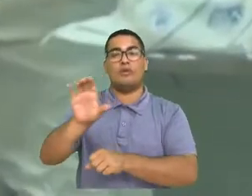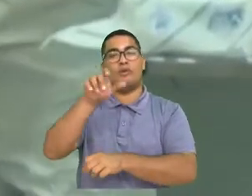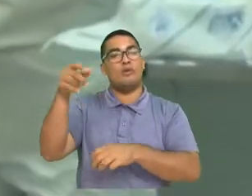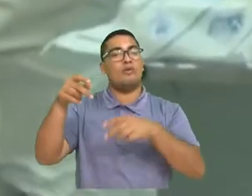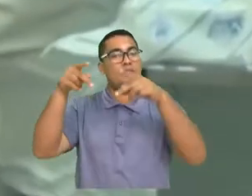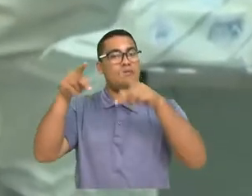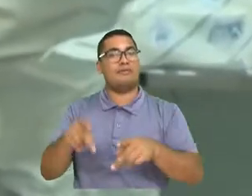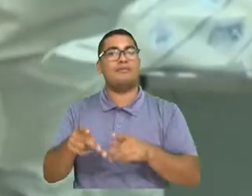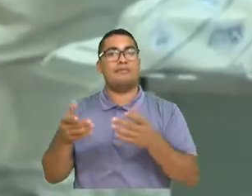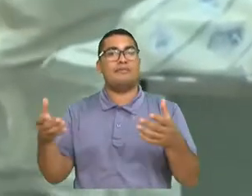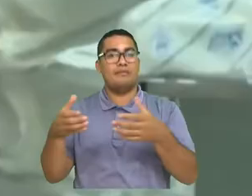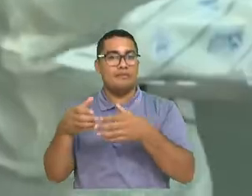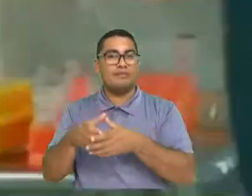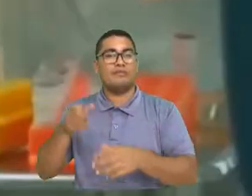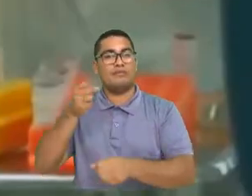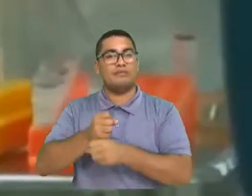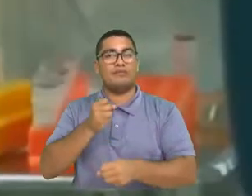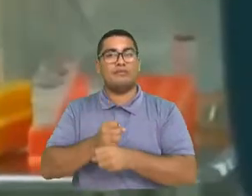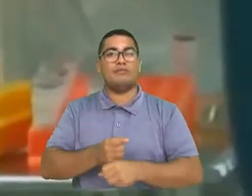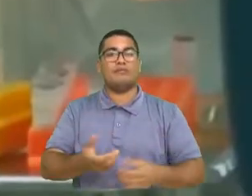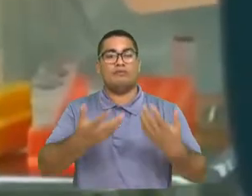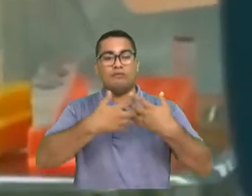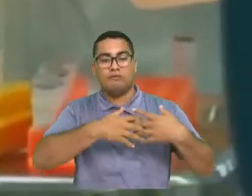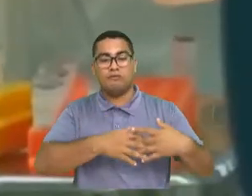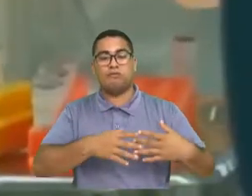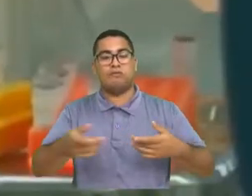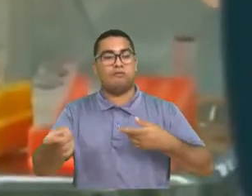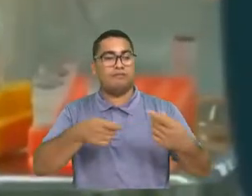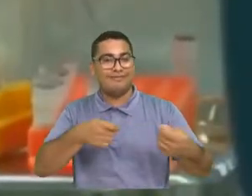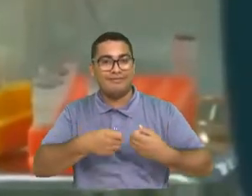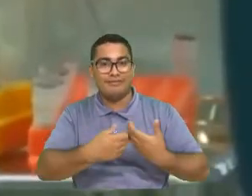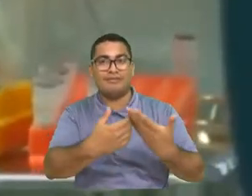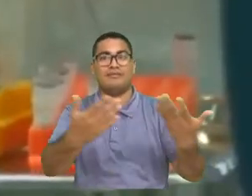el desarrollo, la producción y la distribución de las vacunas.